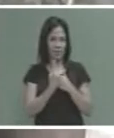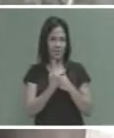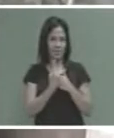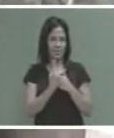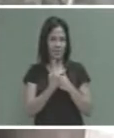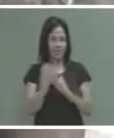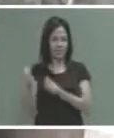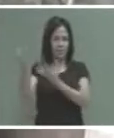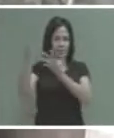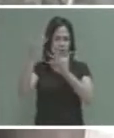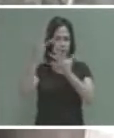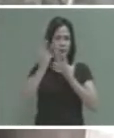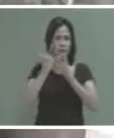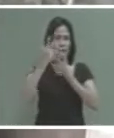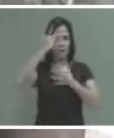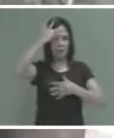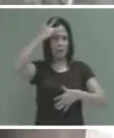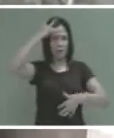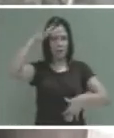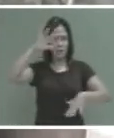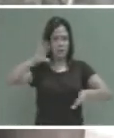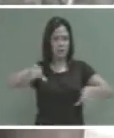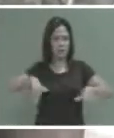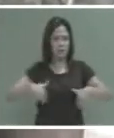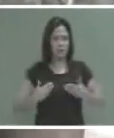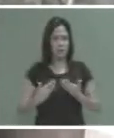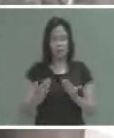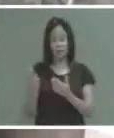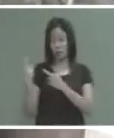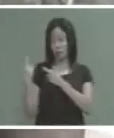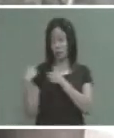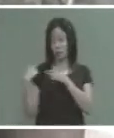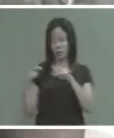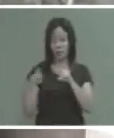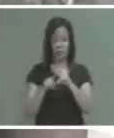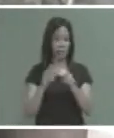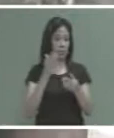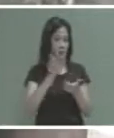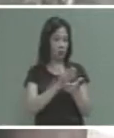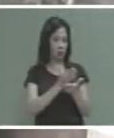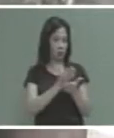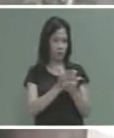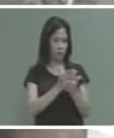de sabiduría, que te da responsabilidades, te da compromiso y te da